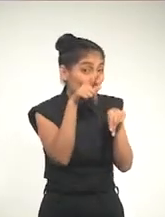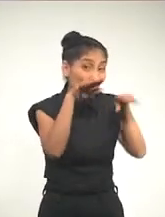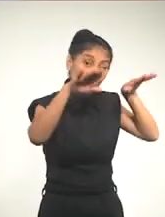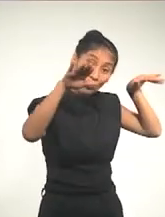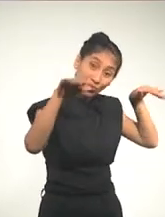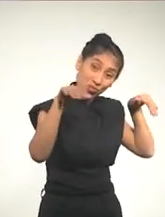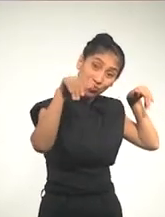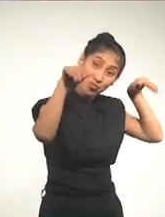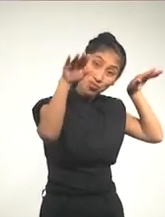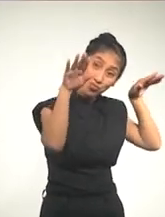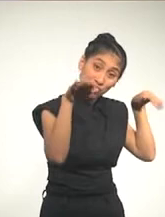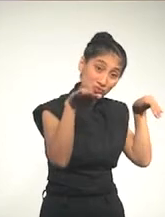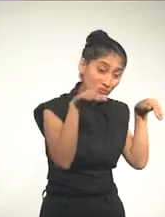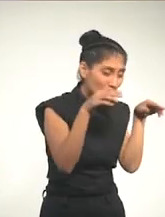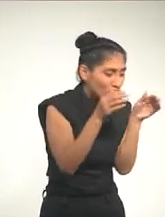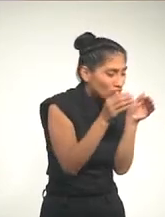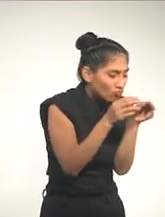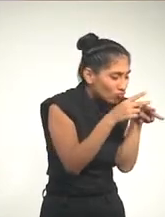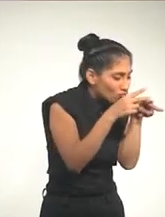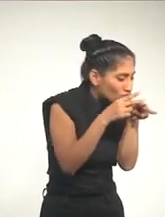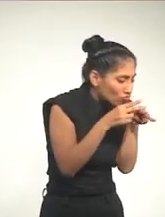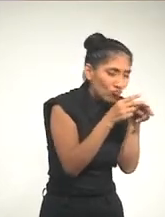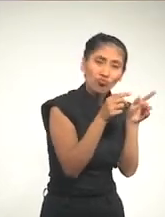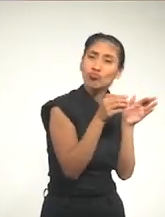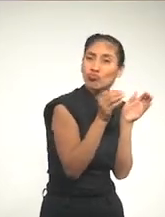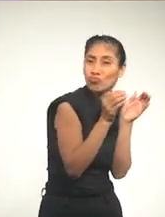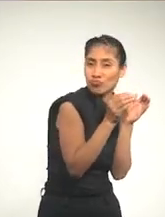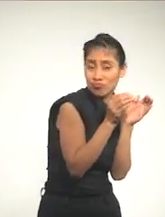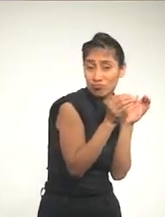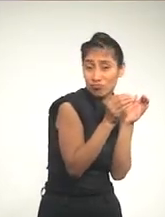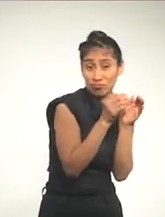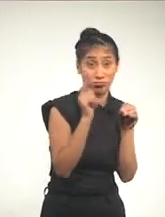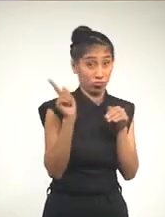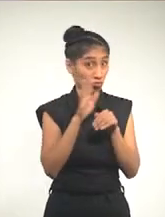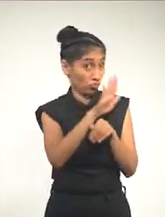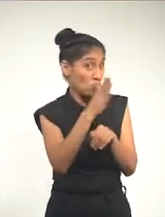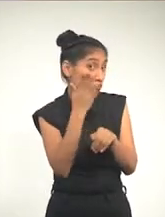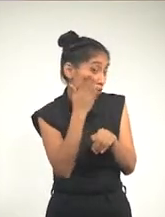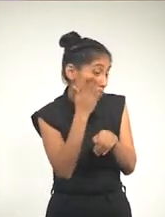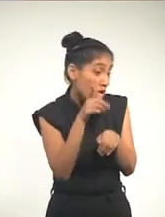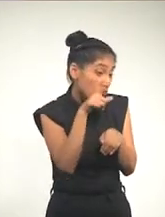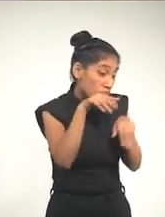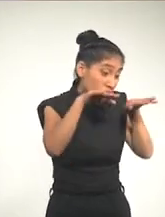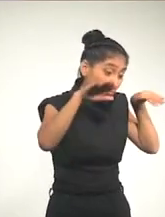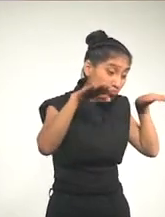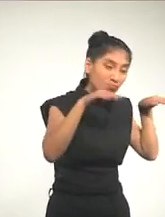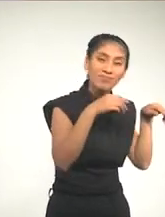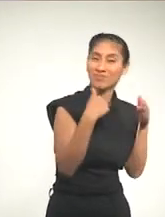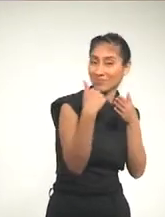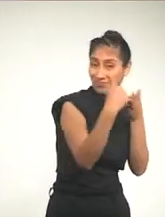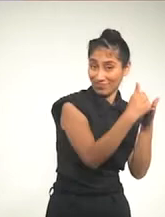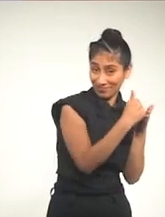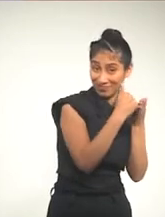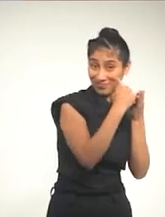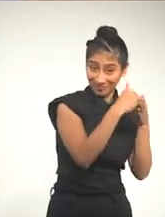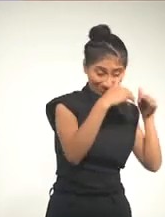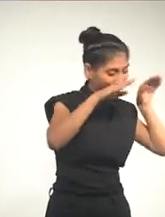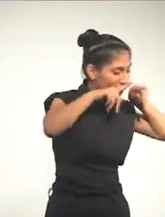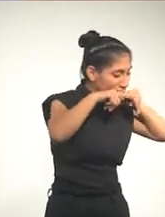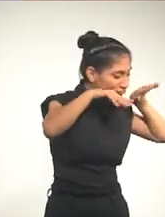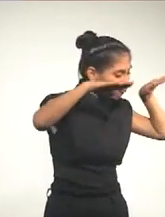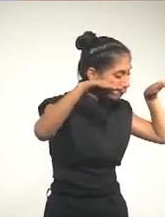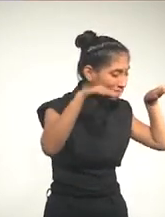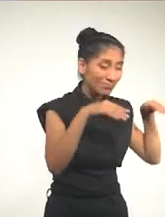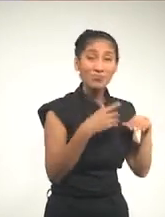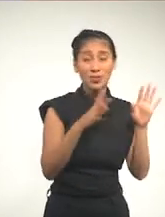al pichón de la paloma. Es pequeñito y Martina necesita nuestra ayuda. Pero Eso no